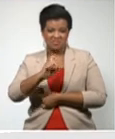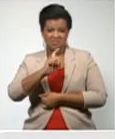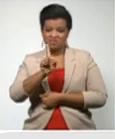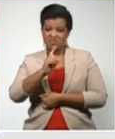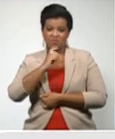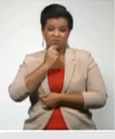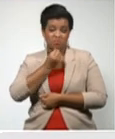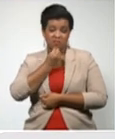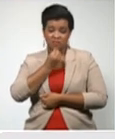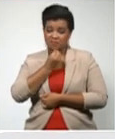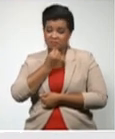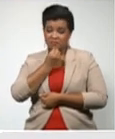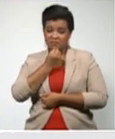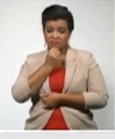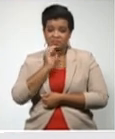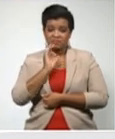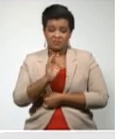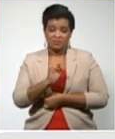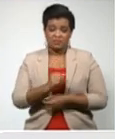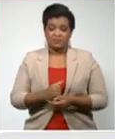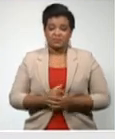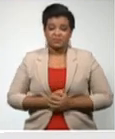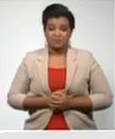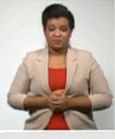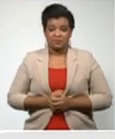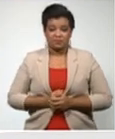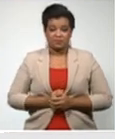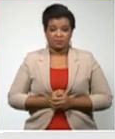maniobras que se aplicaron.